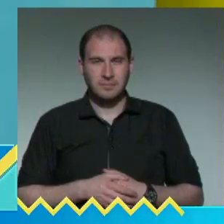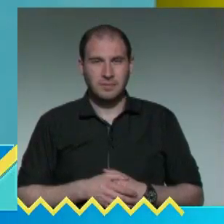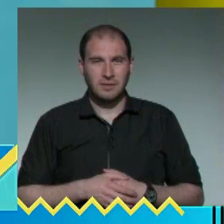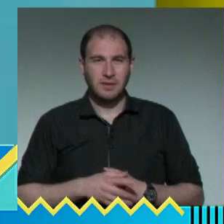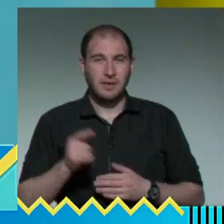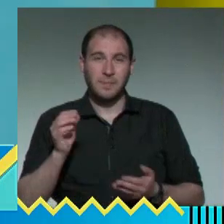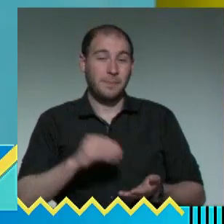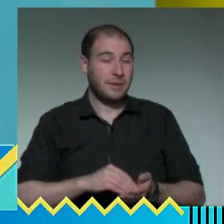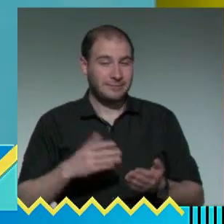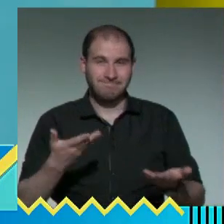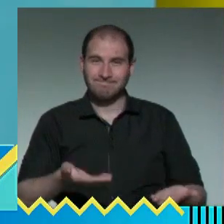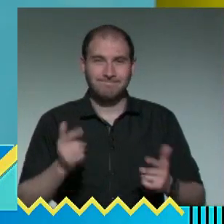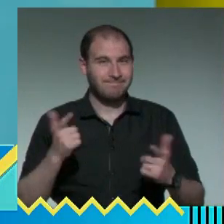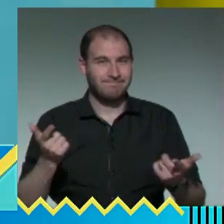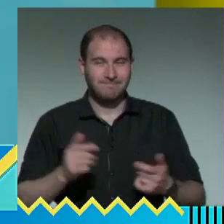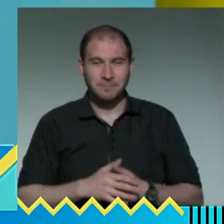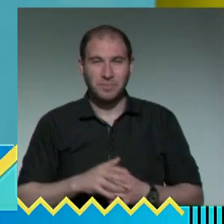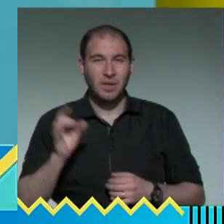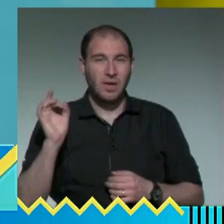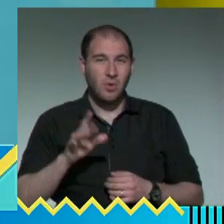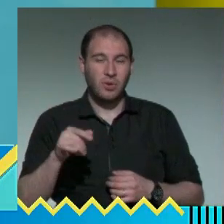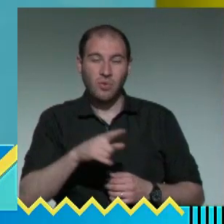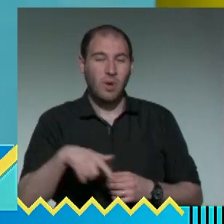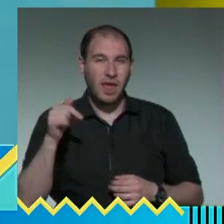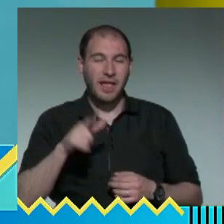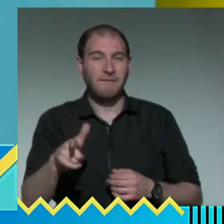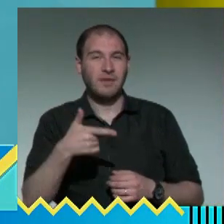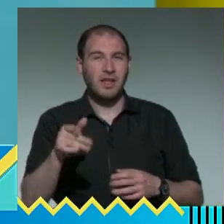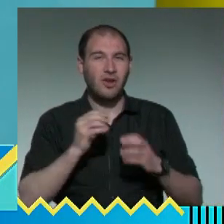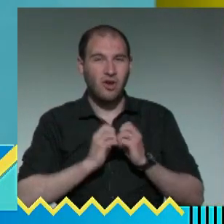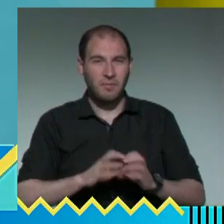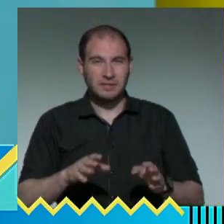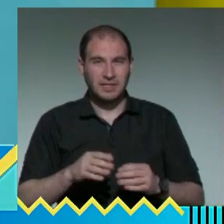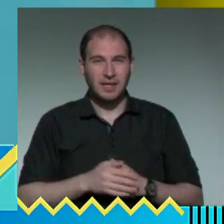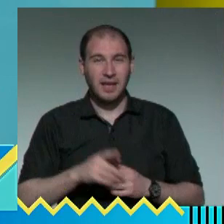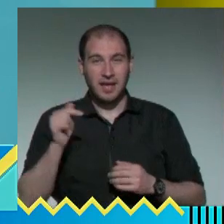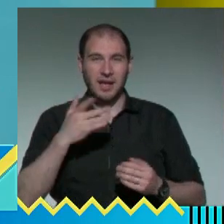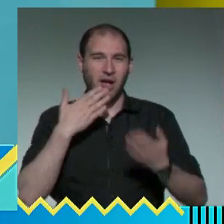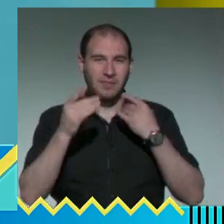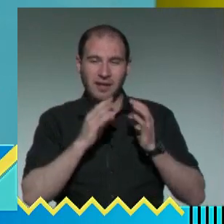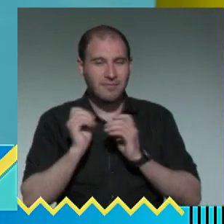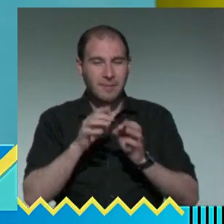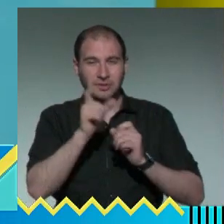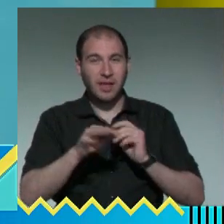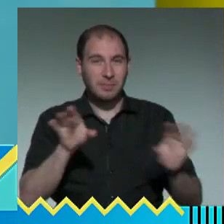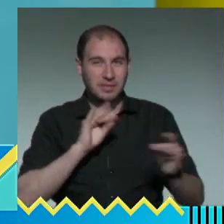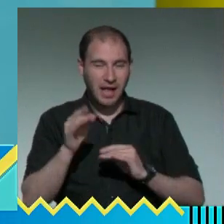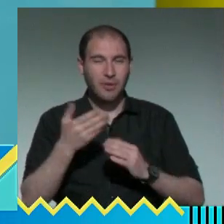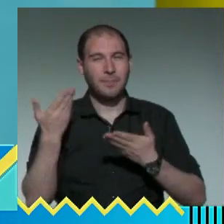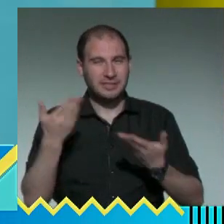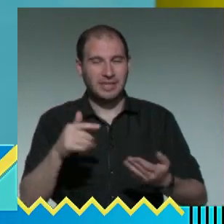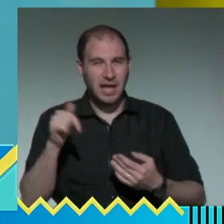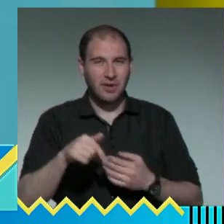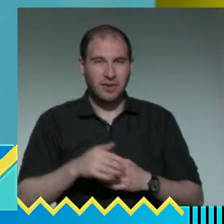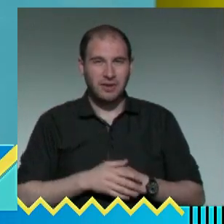No hace falta más presentación que la que hicimos ahí con ese clip de inicio, que ya acá el comentario entre los invitados que los voy a empezar a presentar